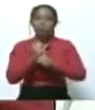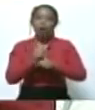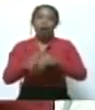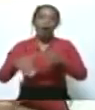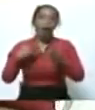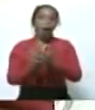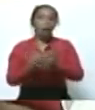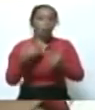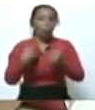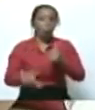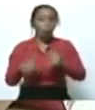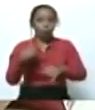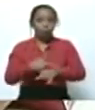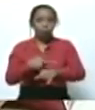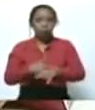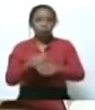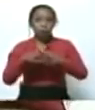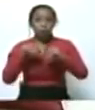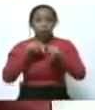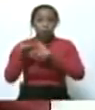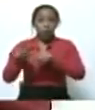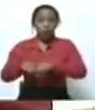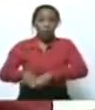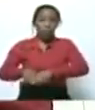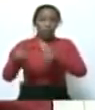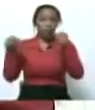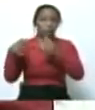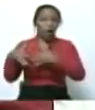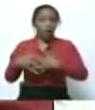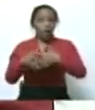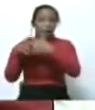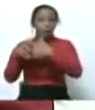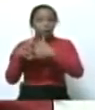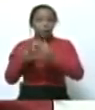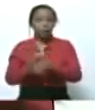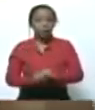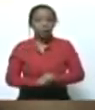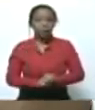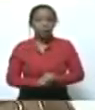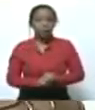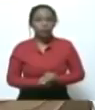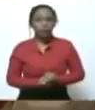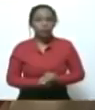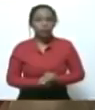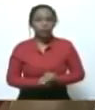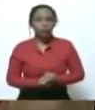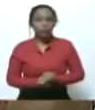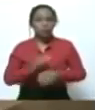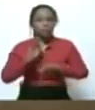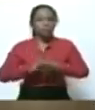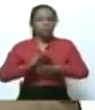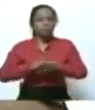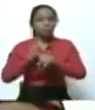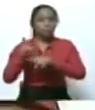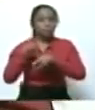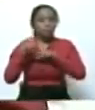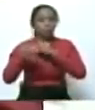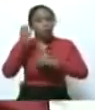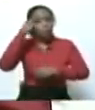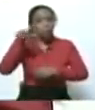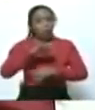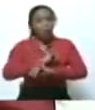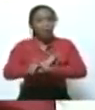hora. Todo eso lo destruyó Estados Unidos. Y la consecuencia de eso entonces es que los pueblos terminan